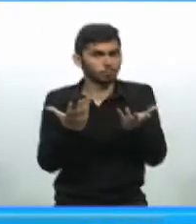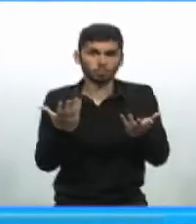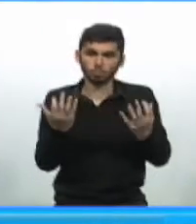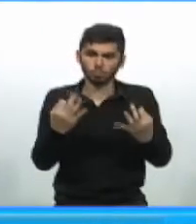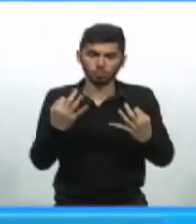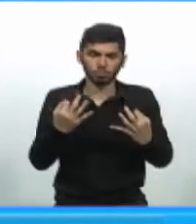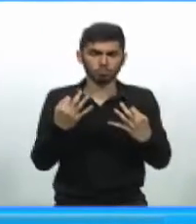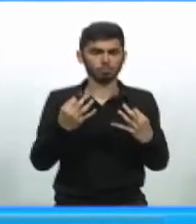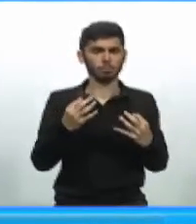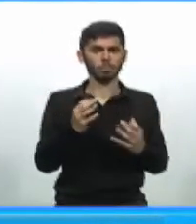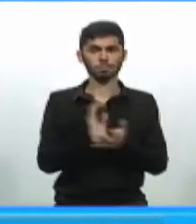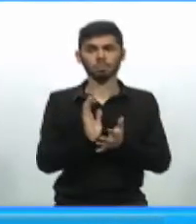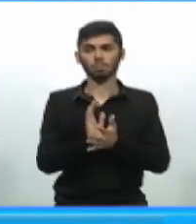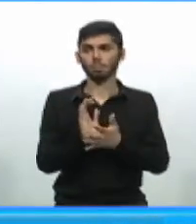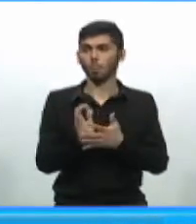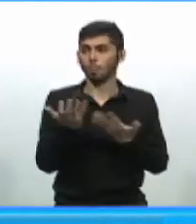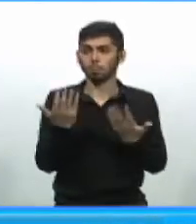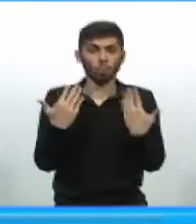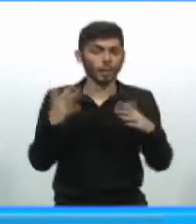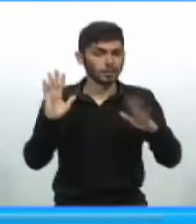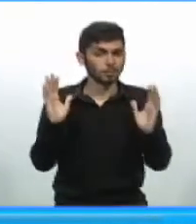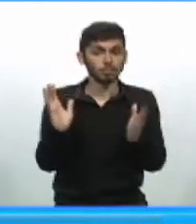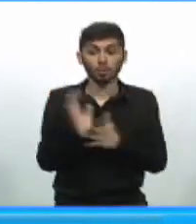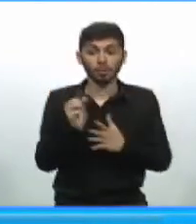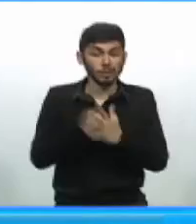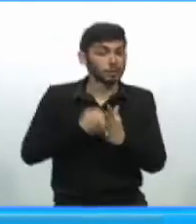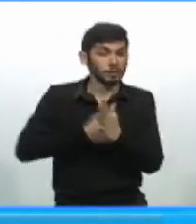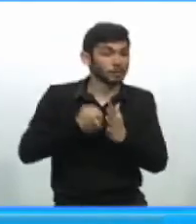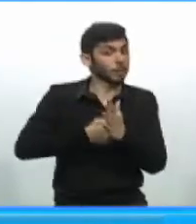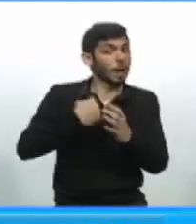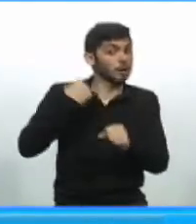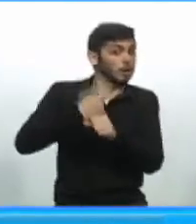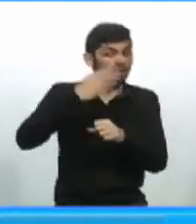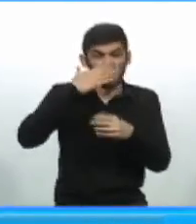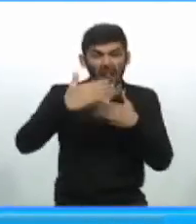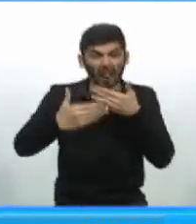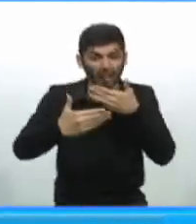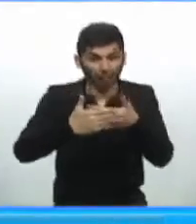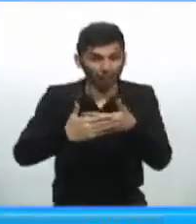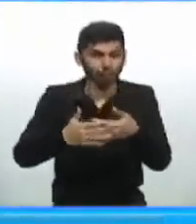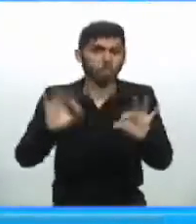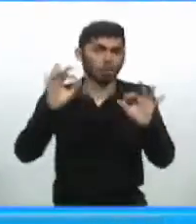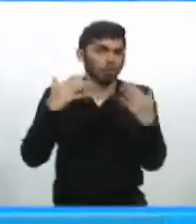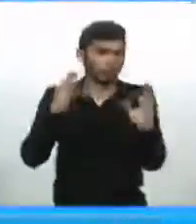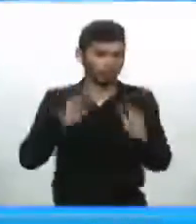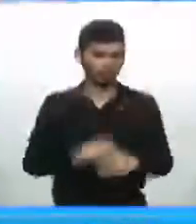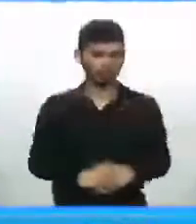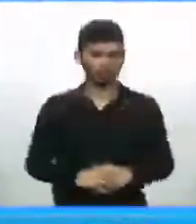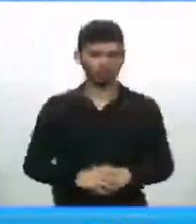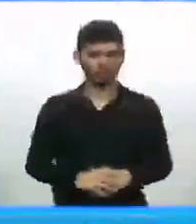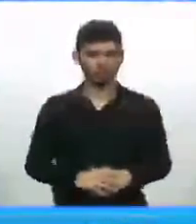no digo que es lógico, pero se puede dar esto de que tener que pelear hasta la última fecha el tema de descenso.